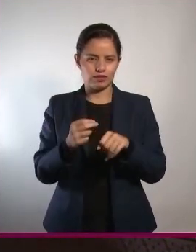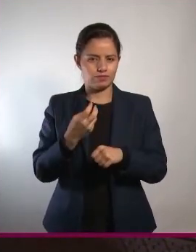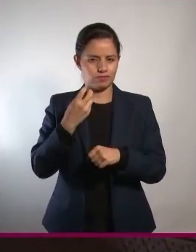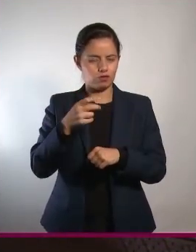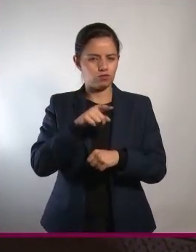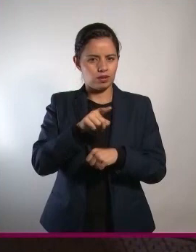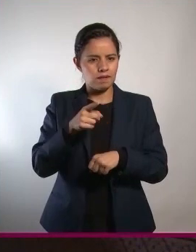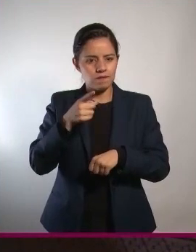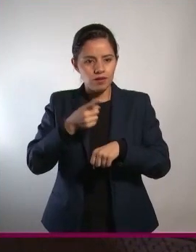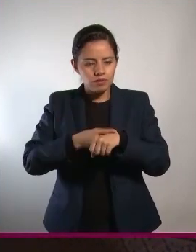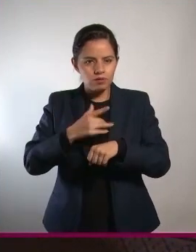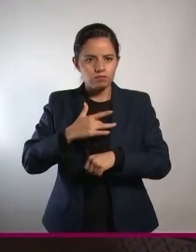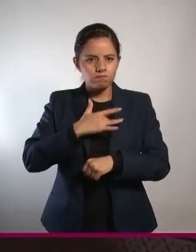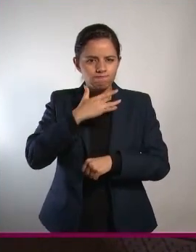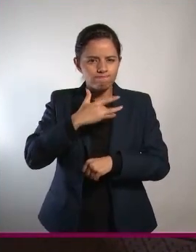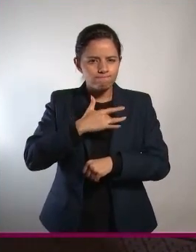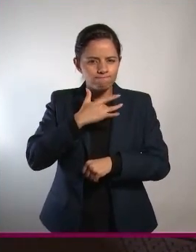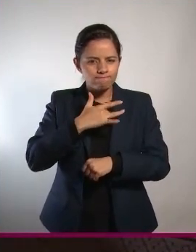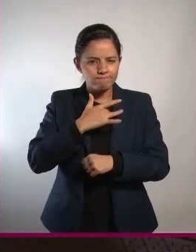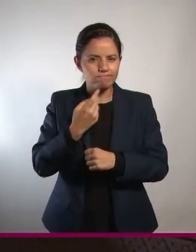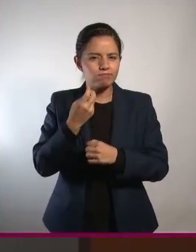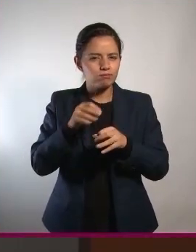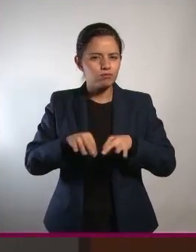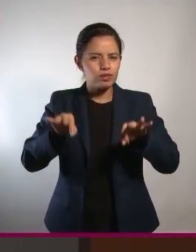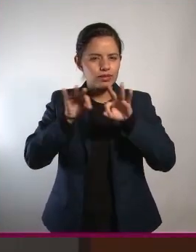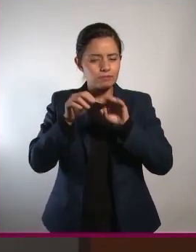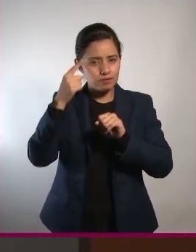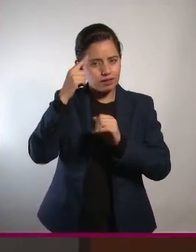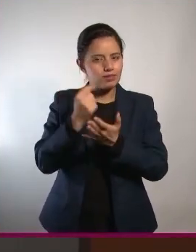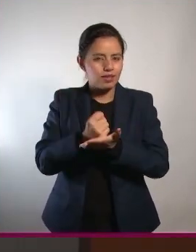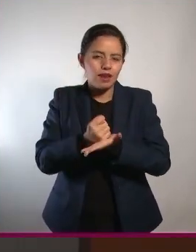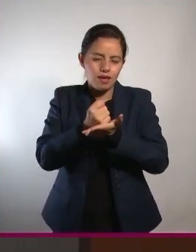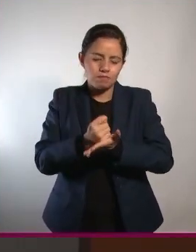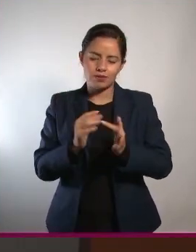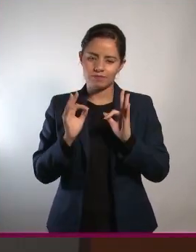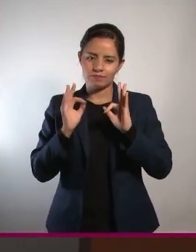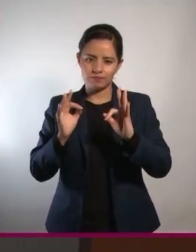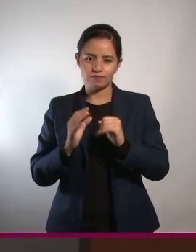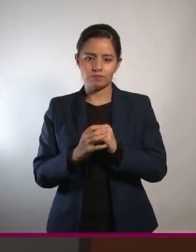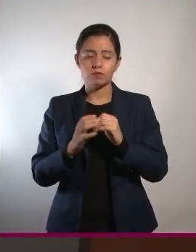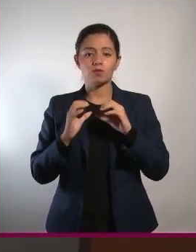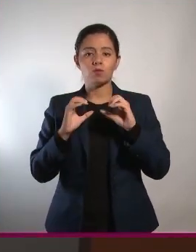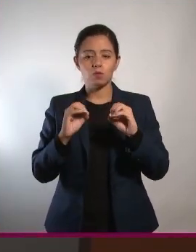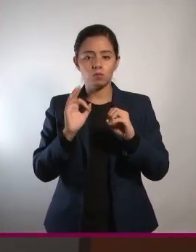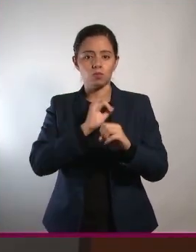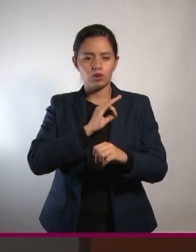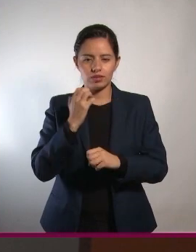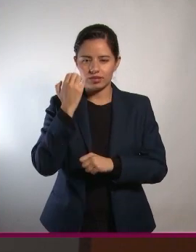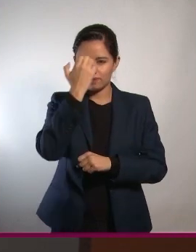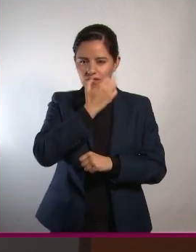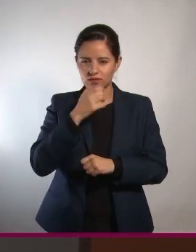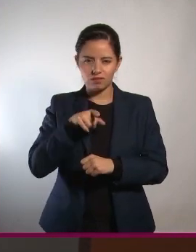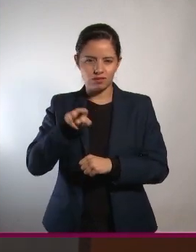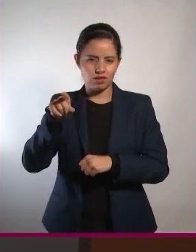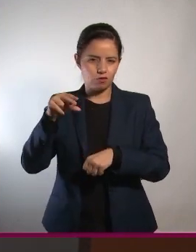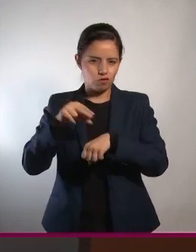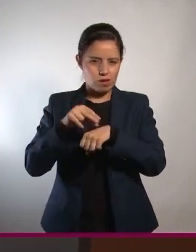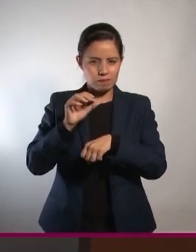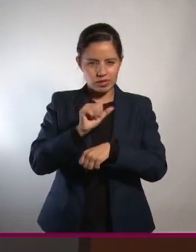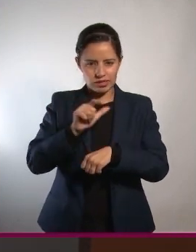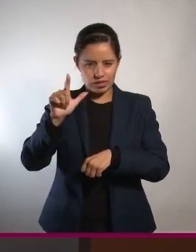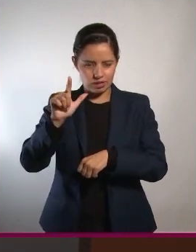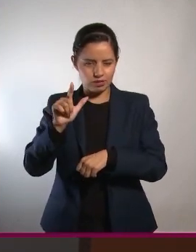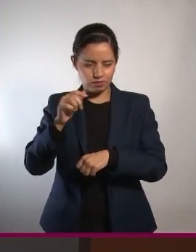para prescribir la fisioterapia apropiada, o incluso se solicite la evaluación por servicios especializados de